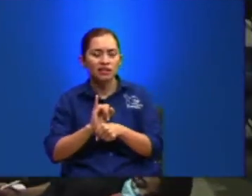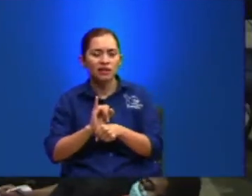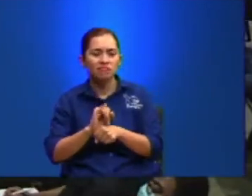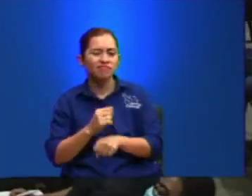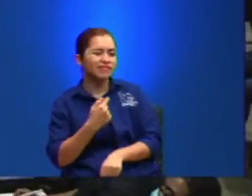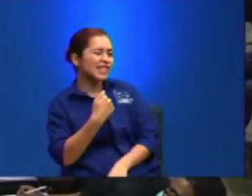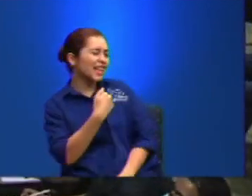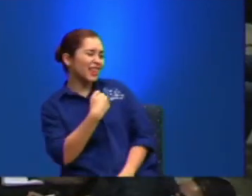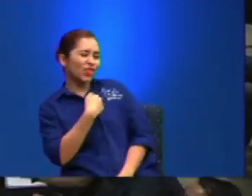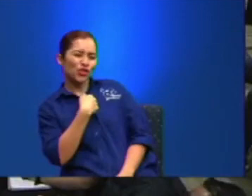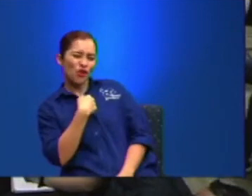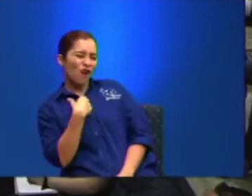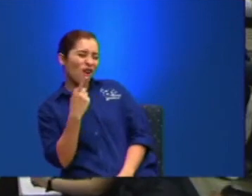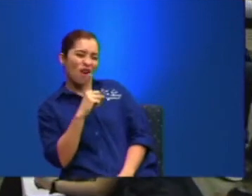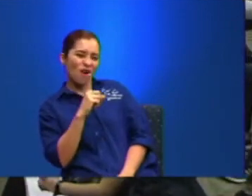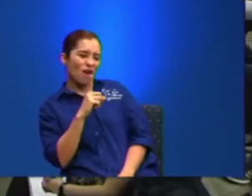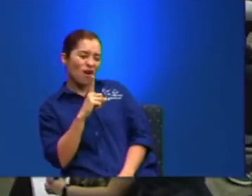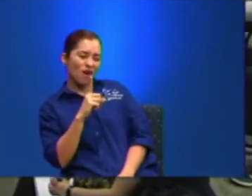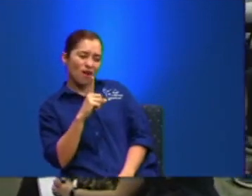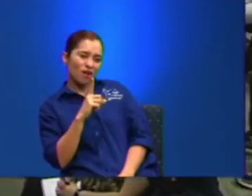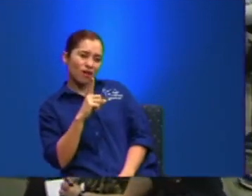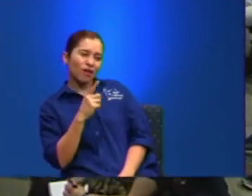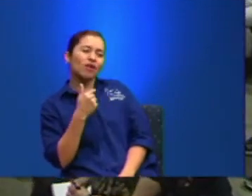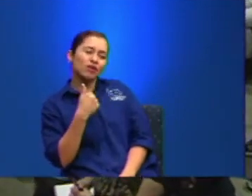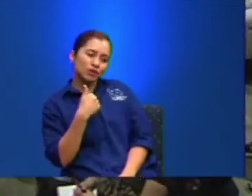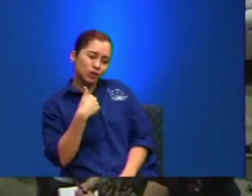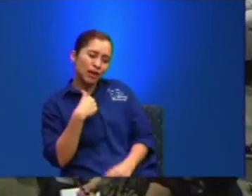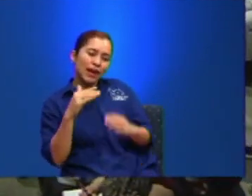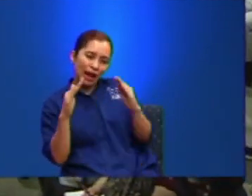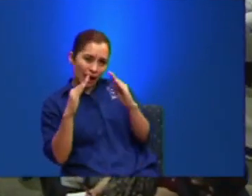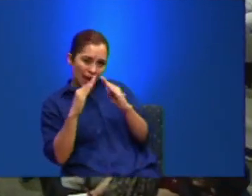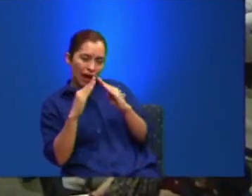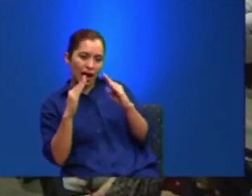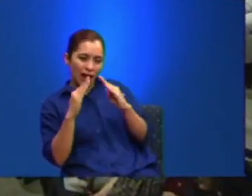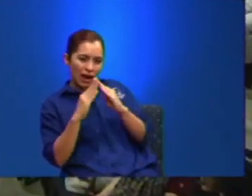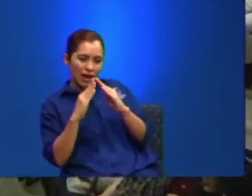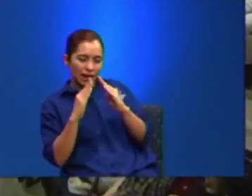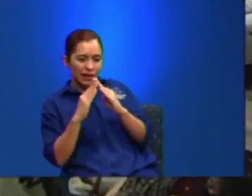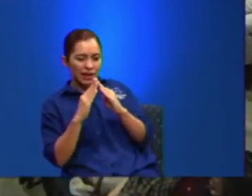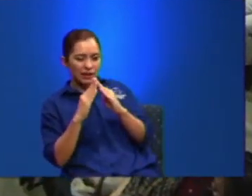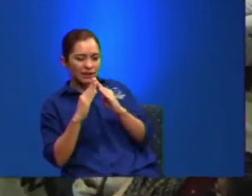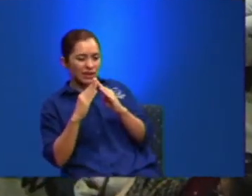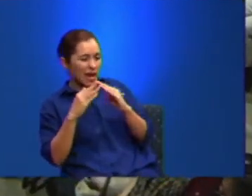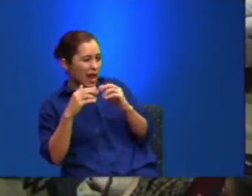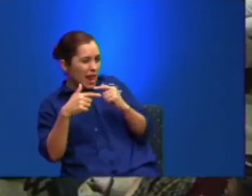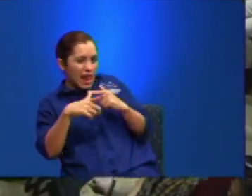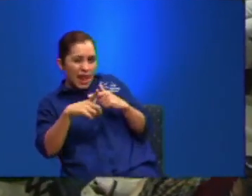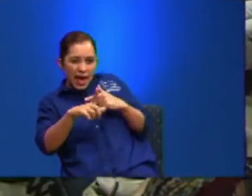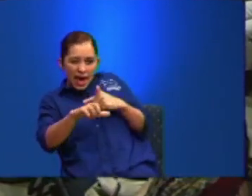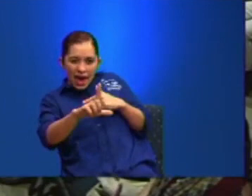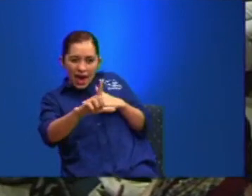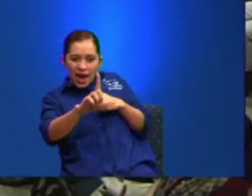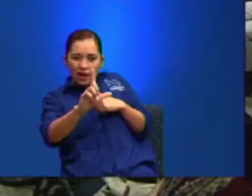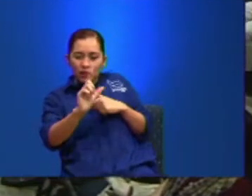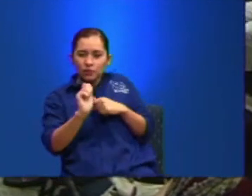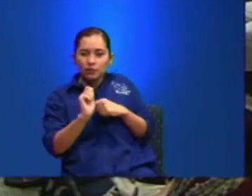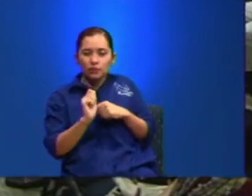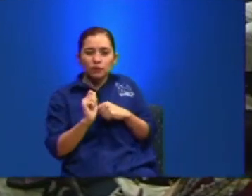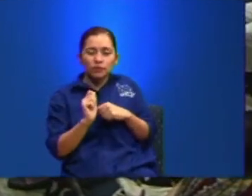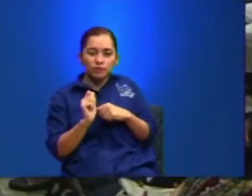casa porque usted sabe yo no me estoy dejando congregar lo que pasa que hacía distancia verdad